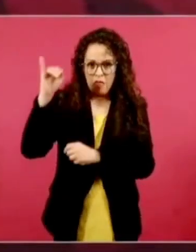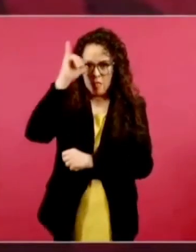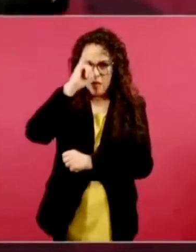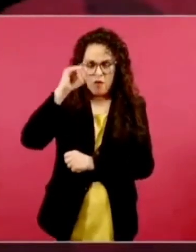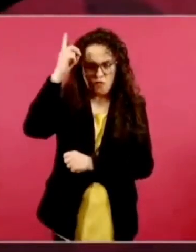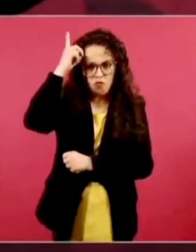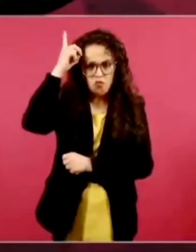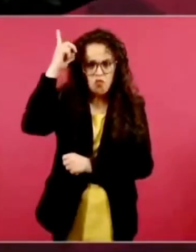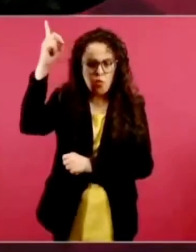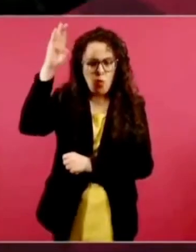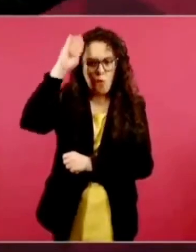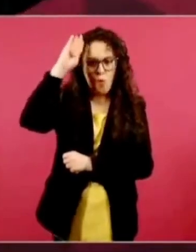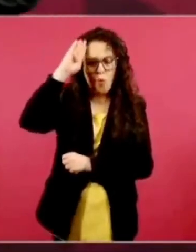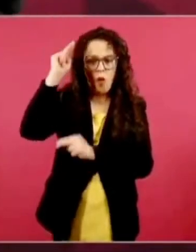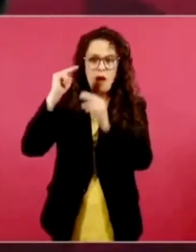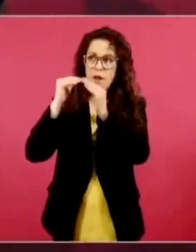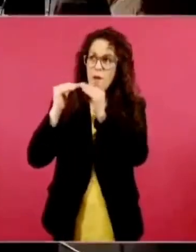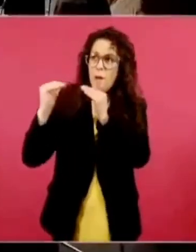Y esos,